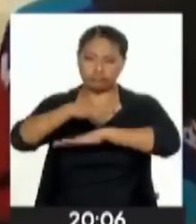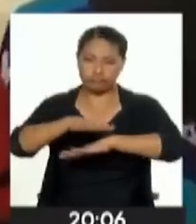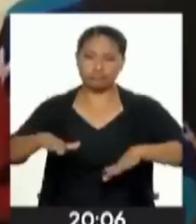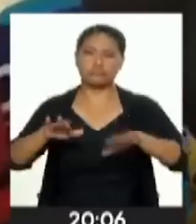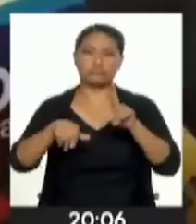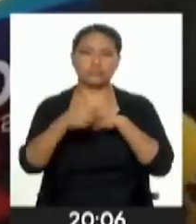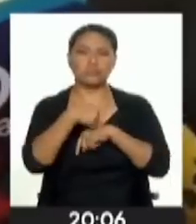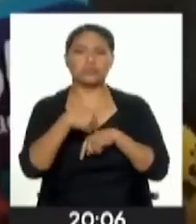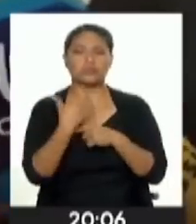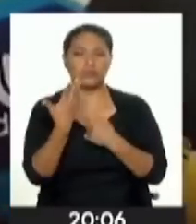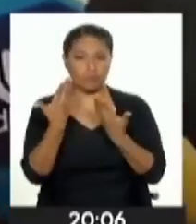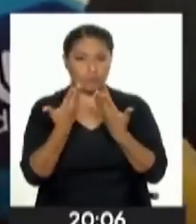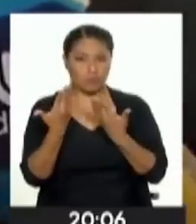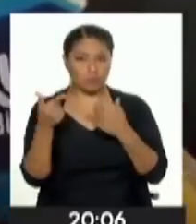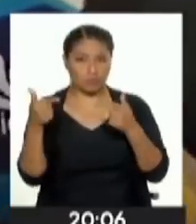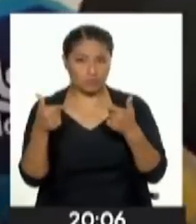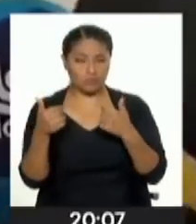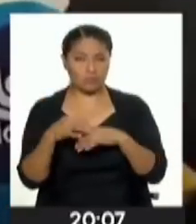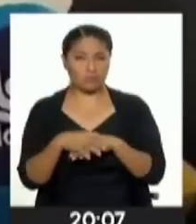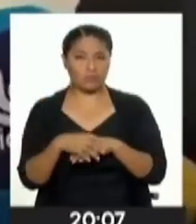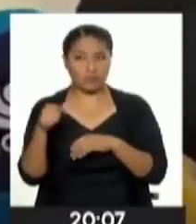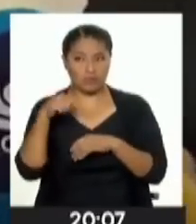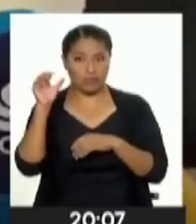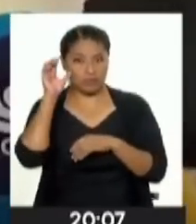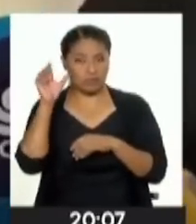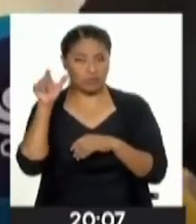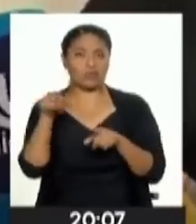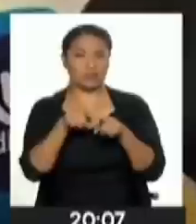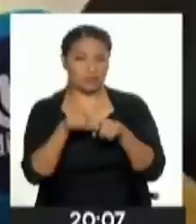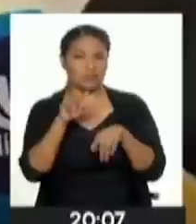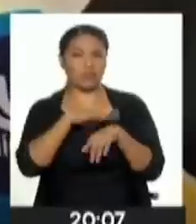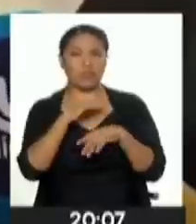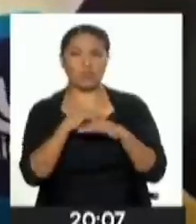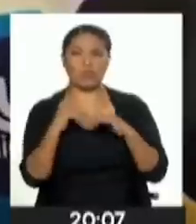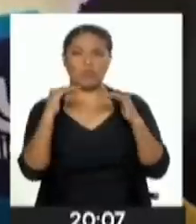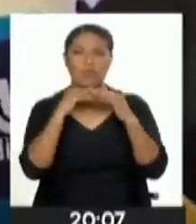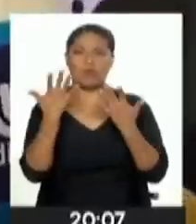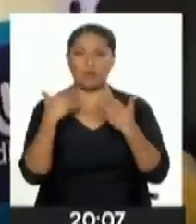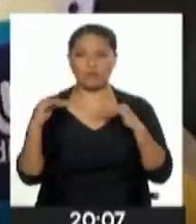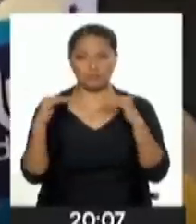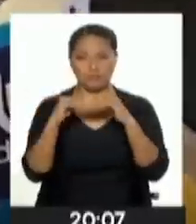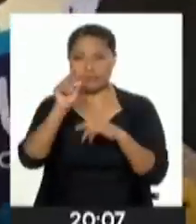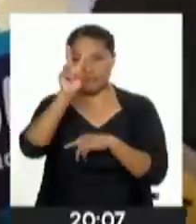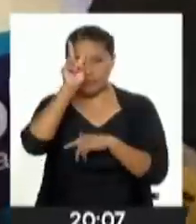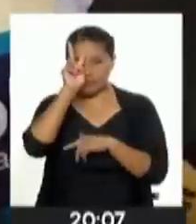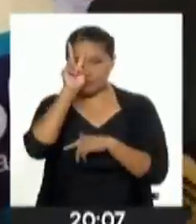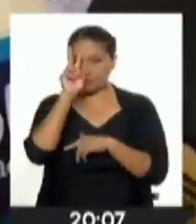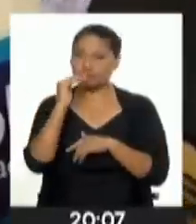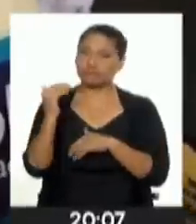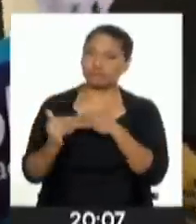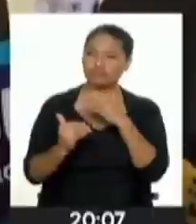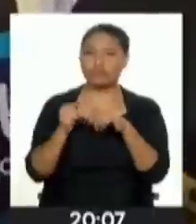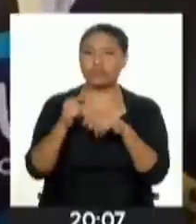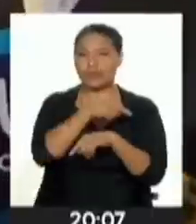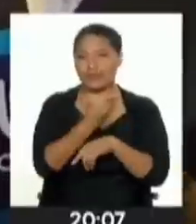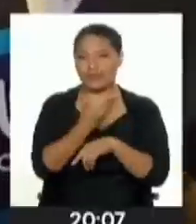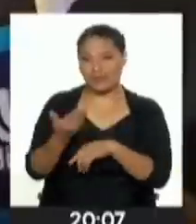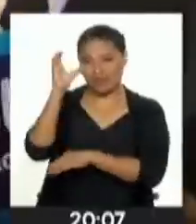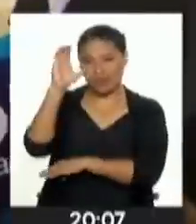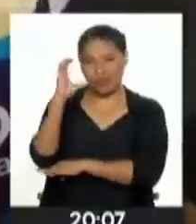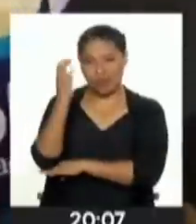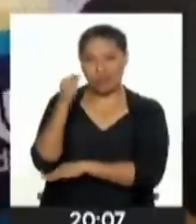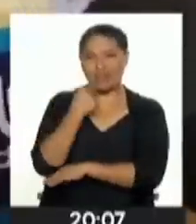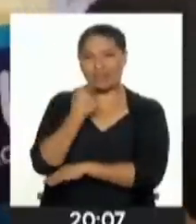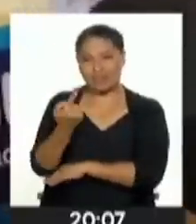grata el mandatario colombiano? Toda persona que agreda los altos intereses de Perú va a tener que,